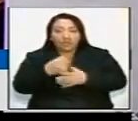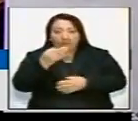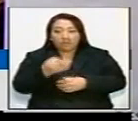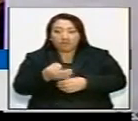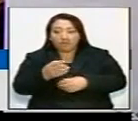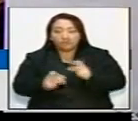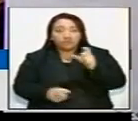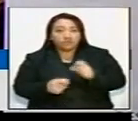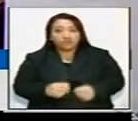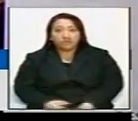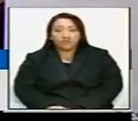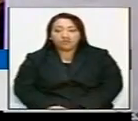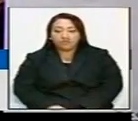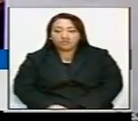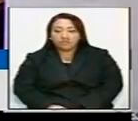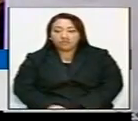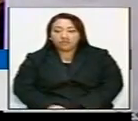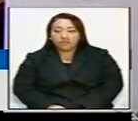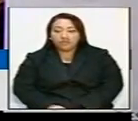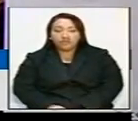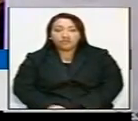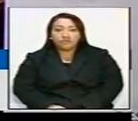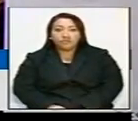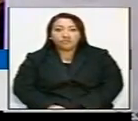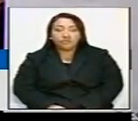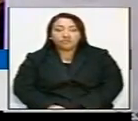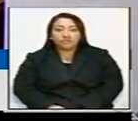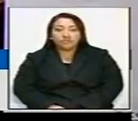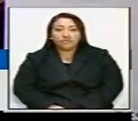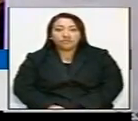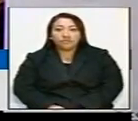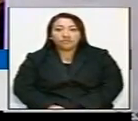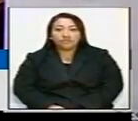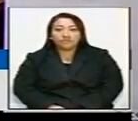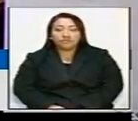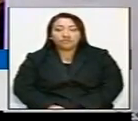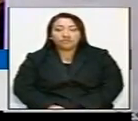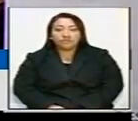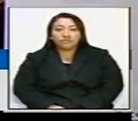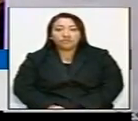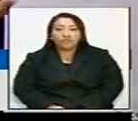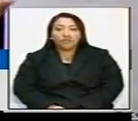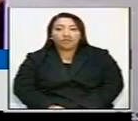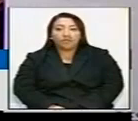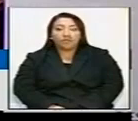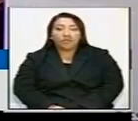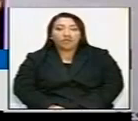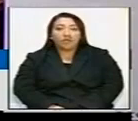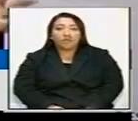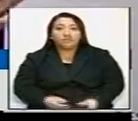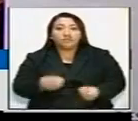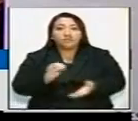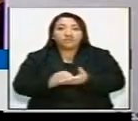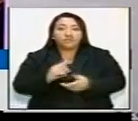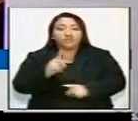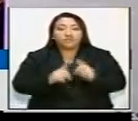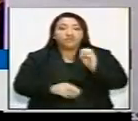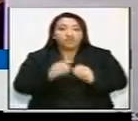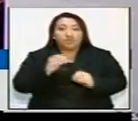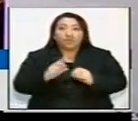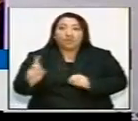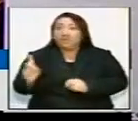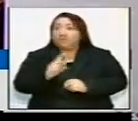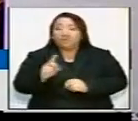del público sobre las propuestas de las reformas. En muchos casos, los gobiernos pensaron que algunas reformas